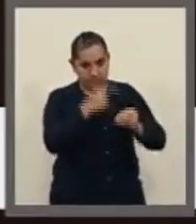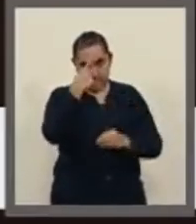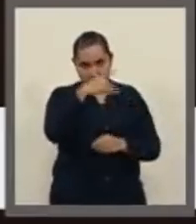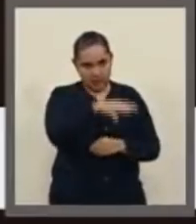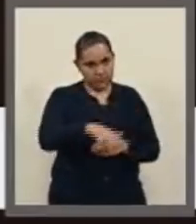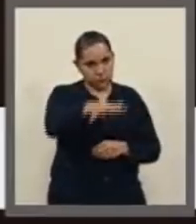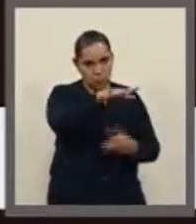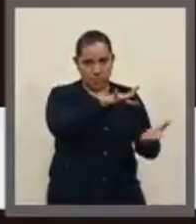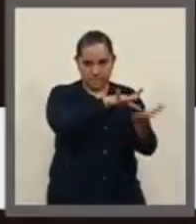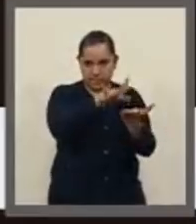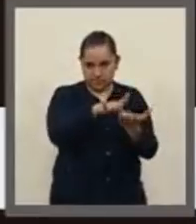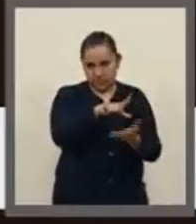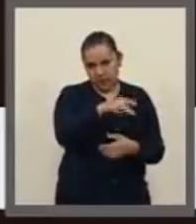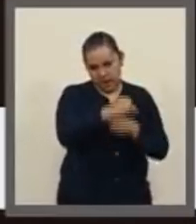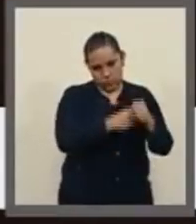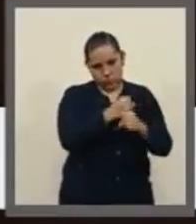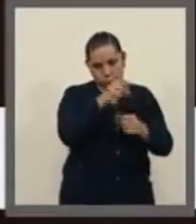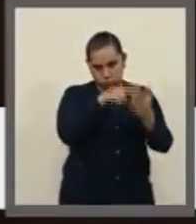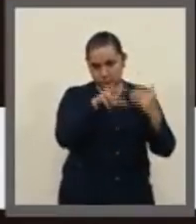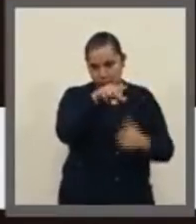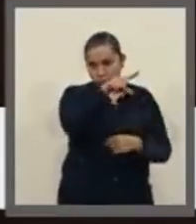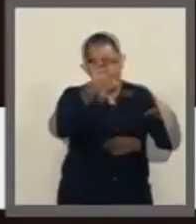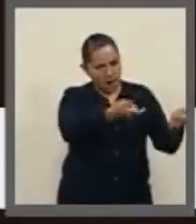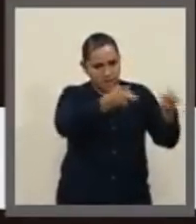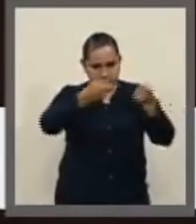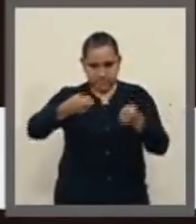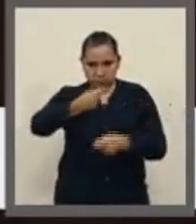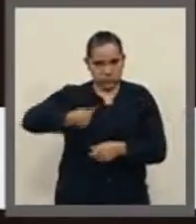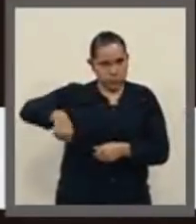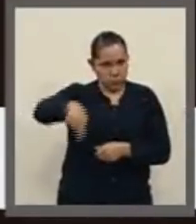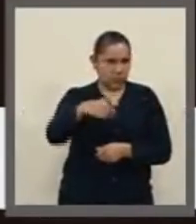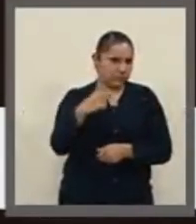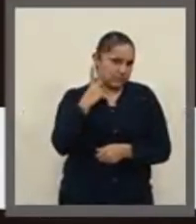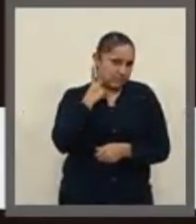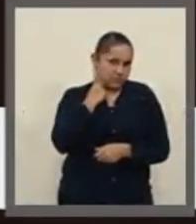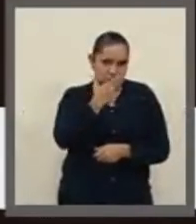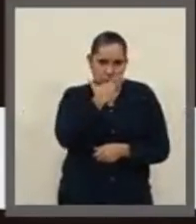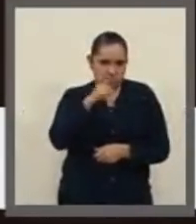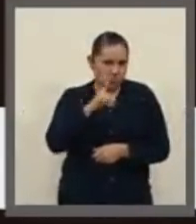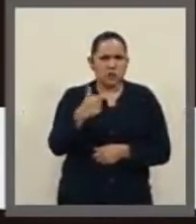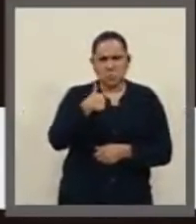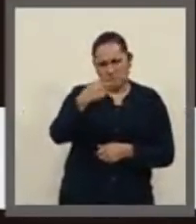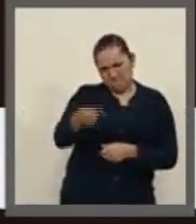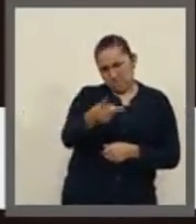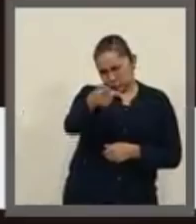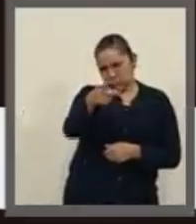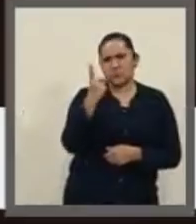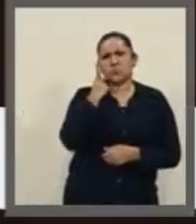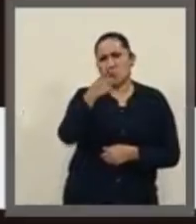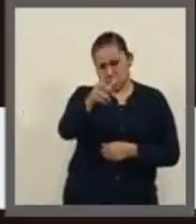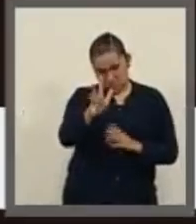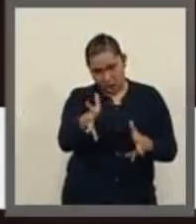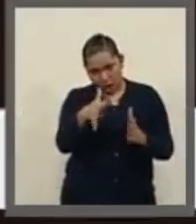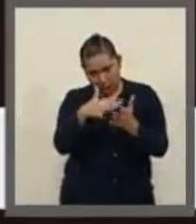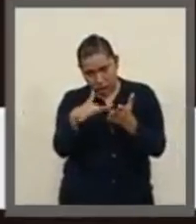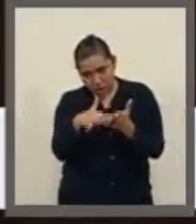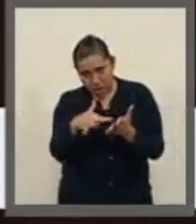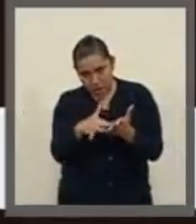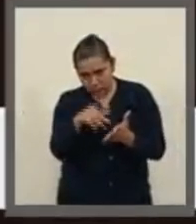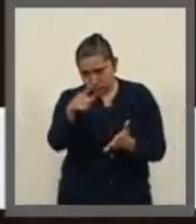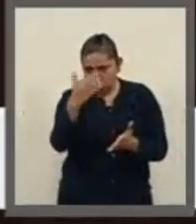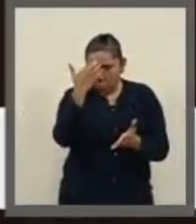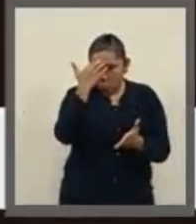2018 emitido por el Coneval. Yo le preguntaría al diputado si se ha dado tiempo para leerlo y conocer